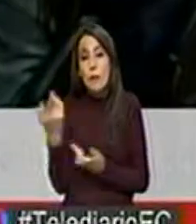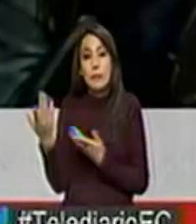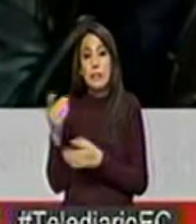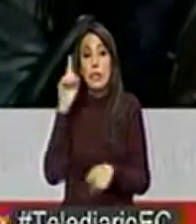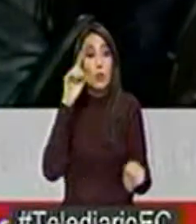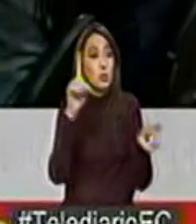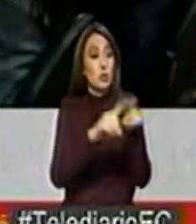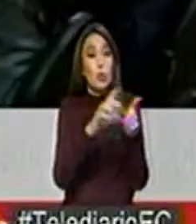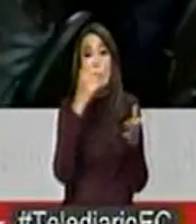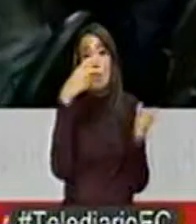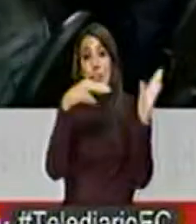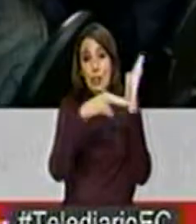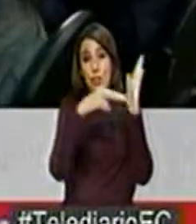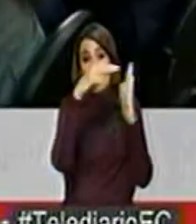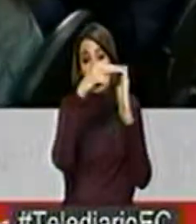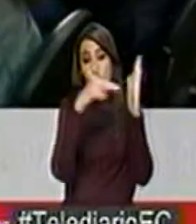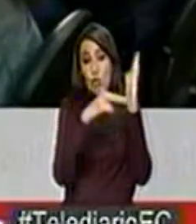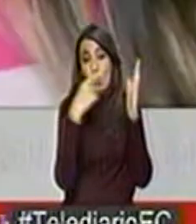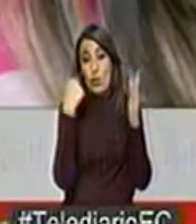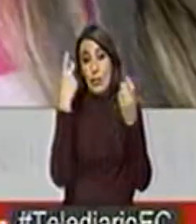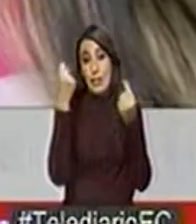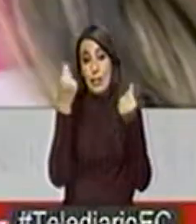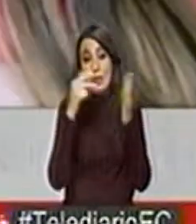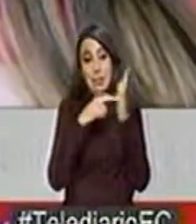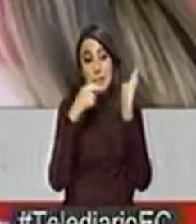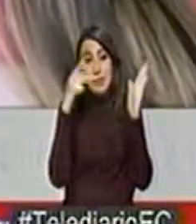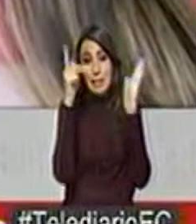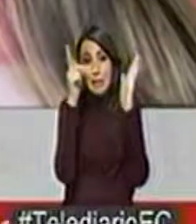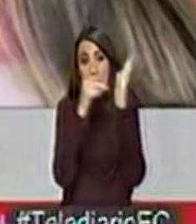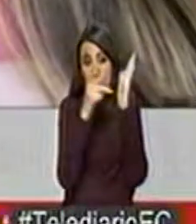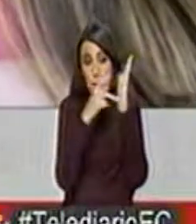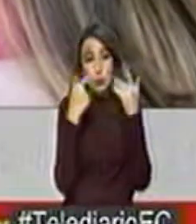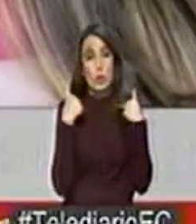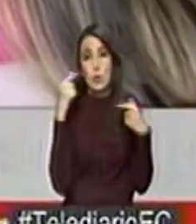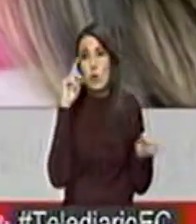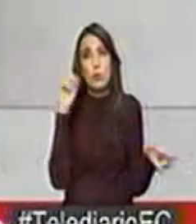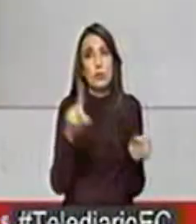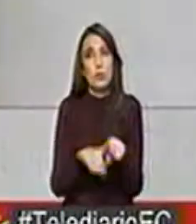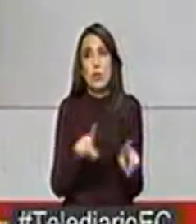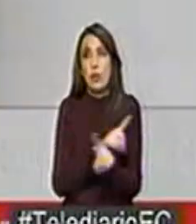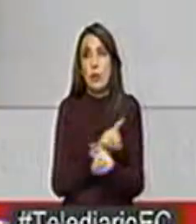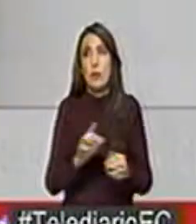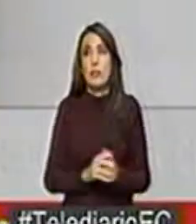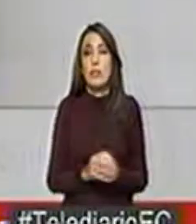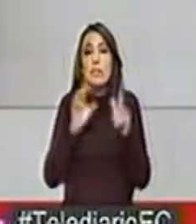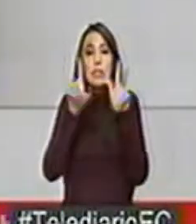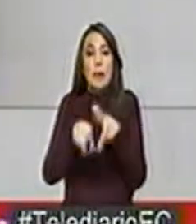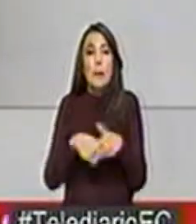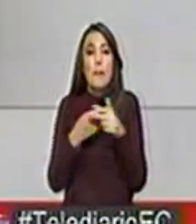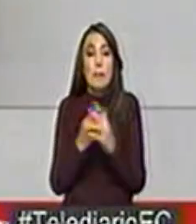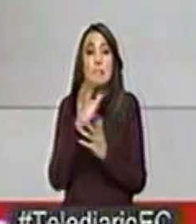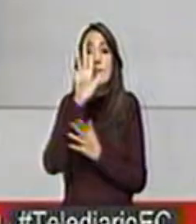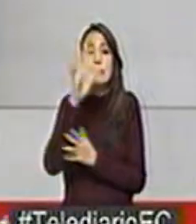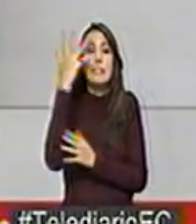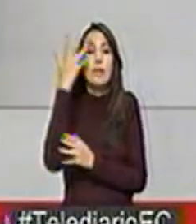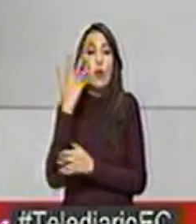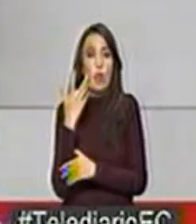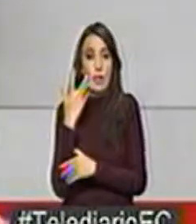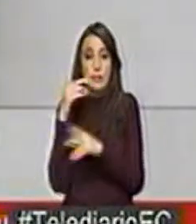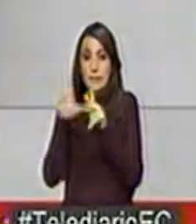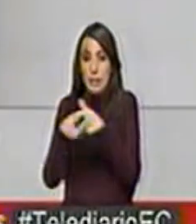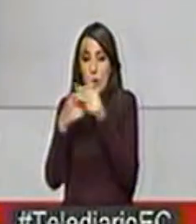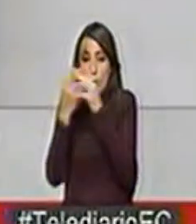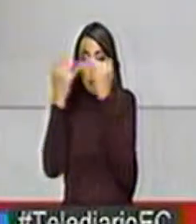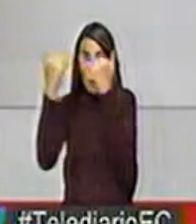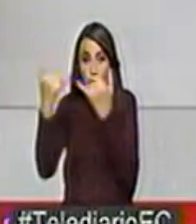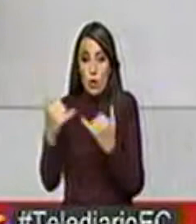de acuerdo con la nota recibida en la evaluación. Así lo informó el vocal Juan José Morillo. Y empiezan a correr los 5 días término que establece